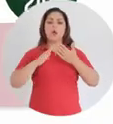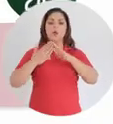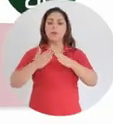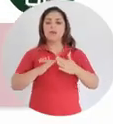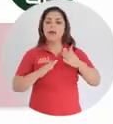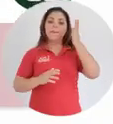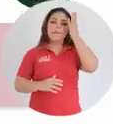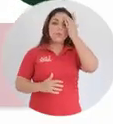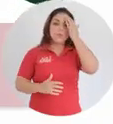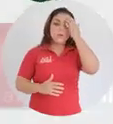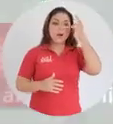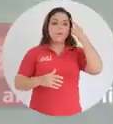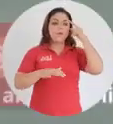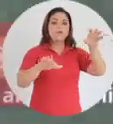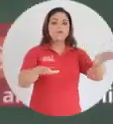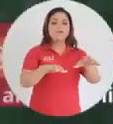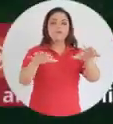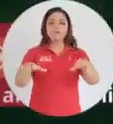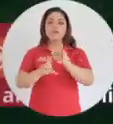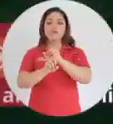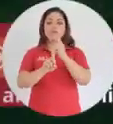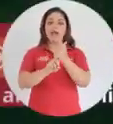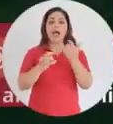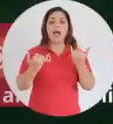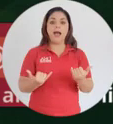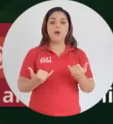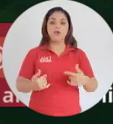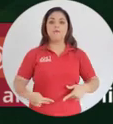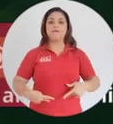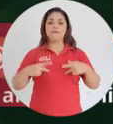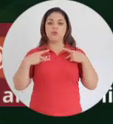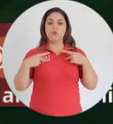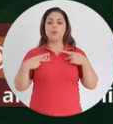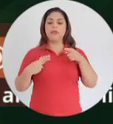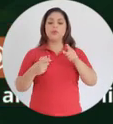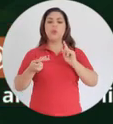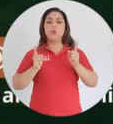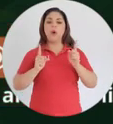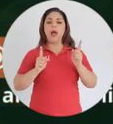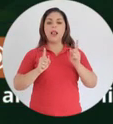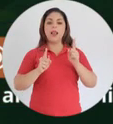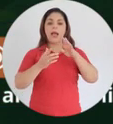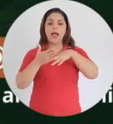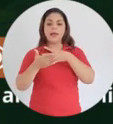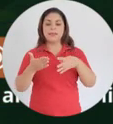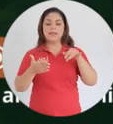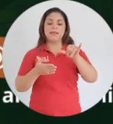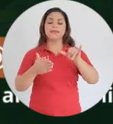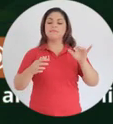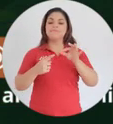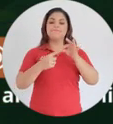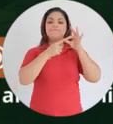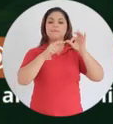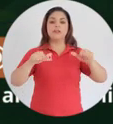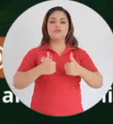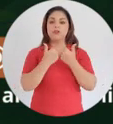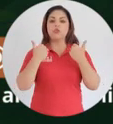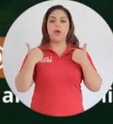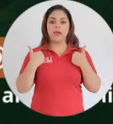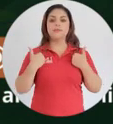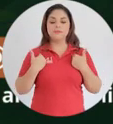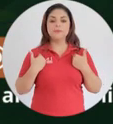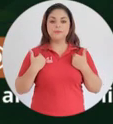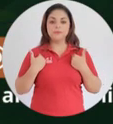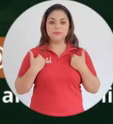como comunidad preocupada por fenómenos sociales que hoy estamos viviendo. ¿Cuál es la agenda? Eso creo que es el mayor reto que tenemos frente